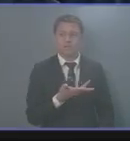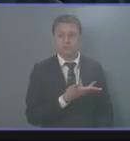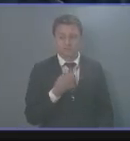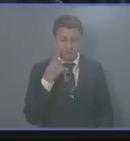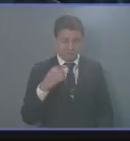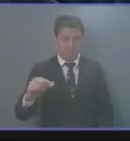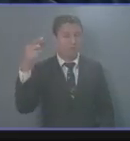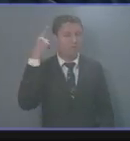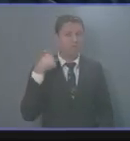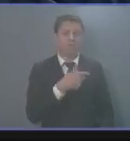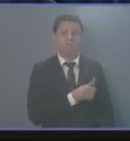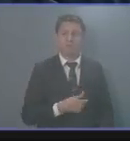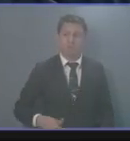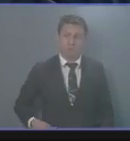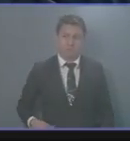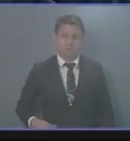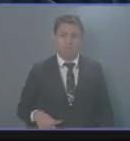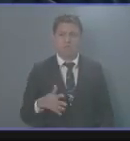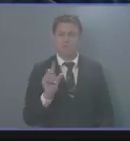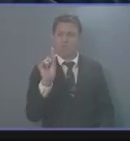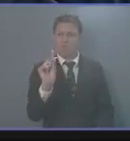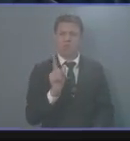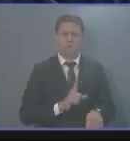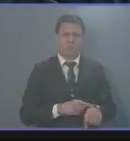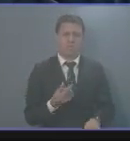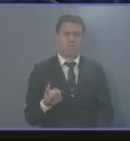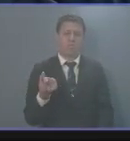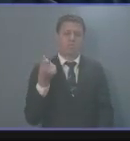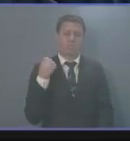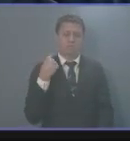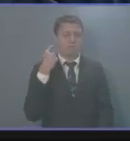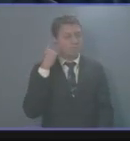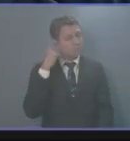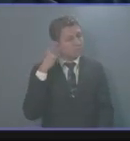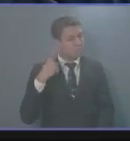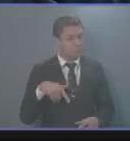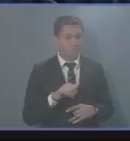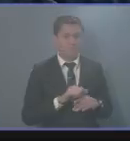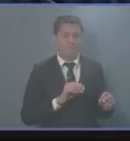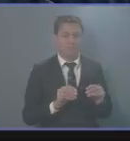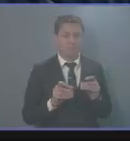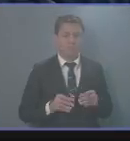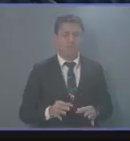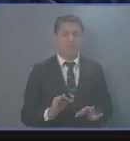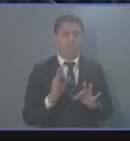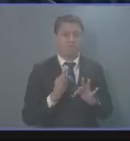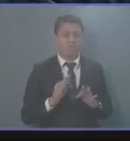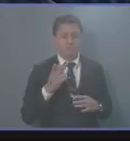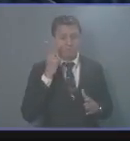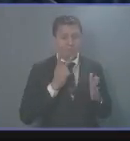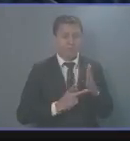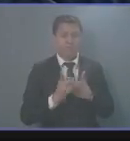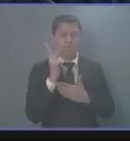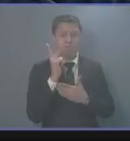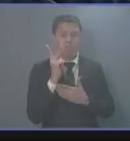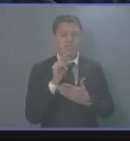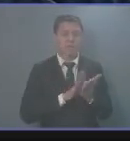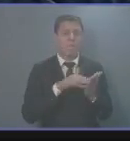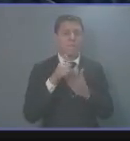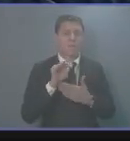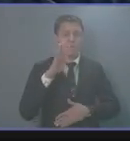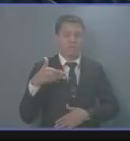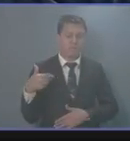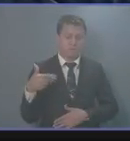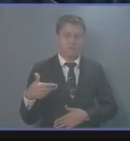señor presidente estuvo hace poco inaugurando una de esta visión que tuvo el plan